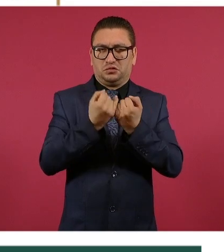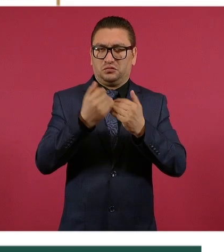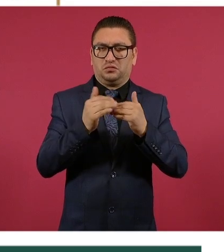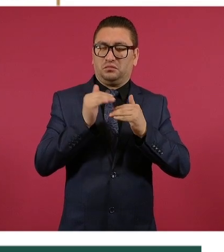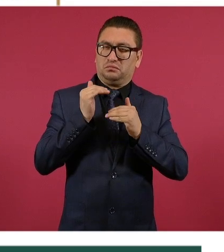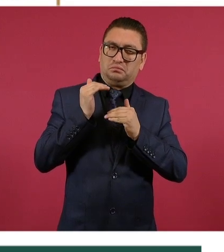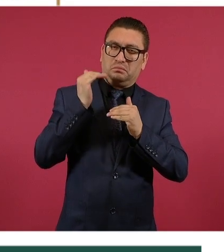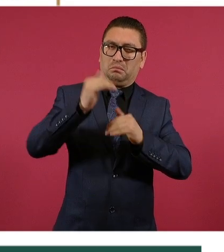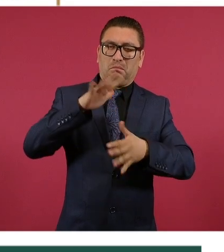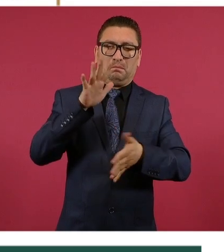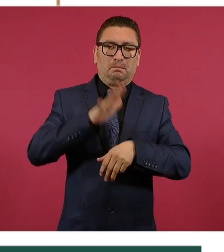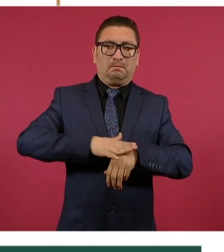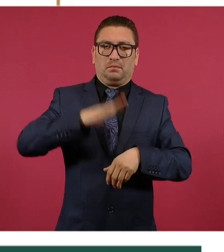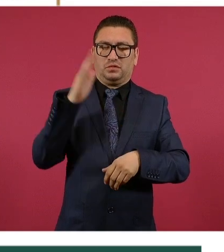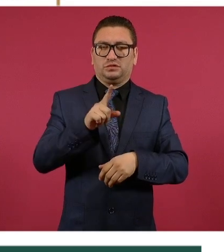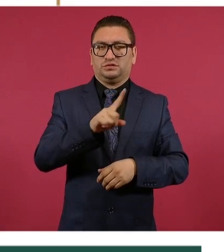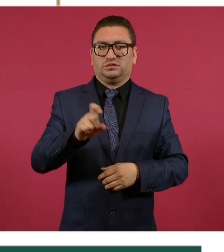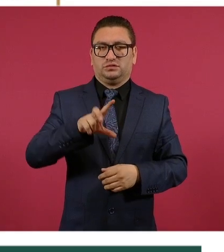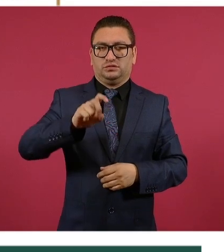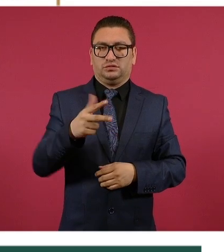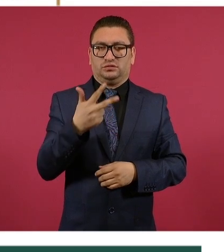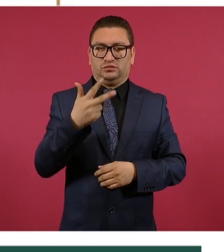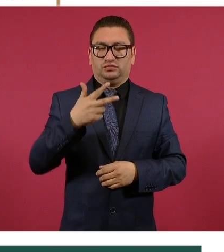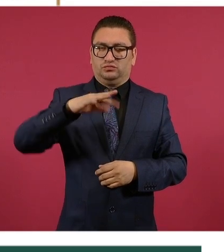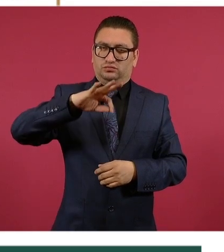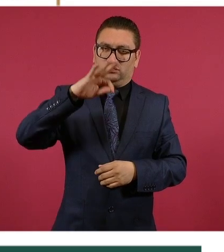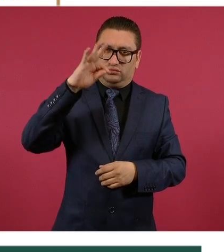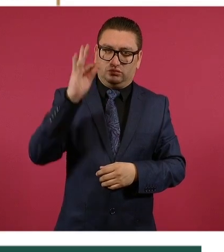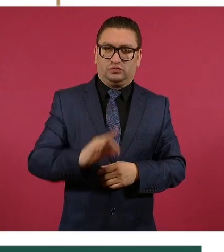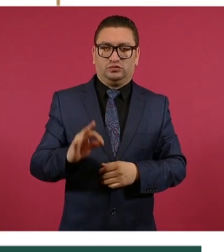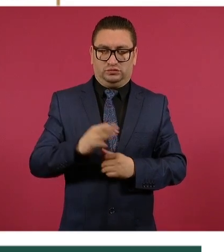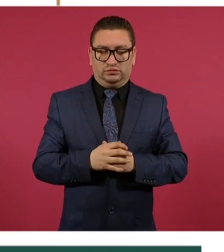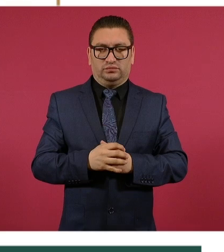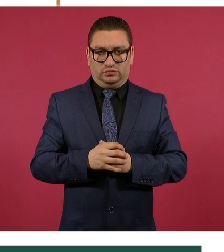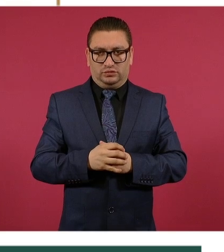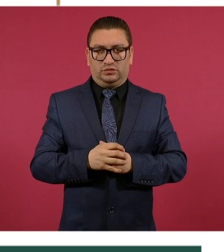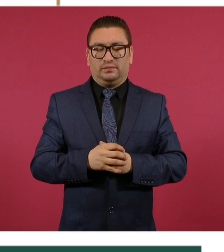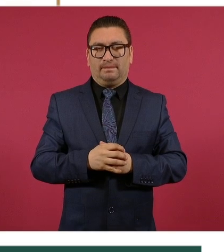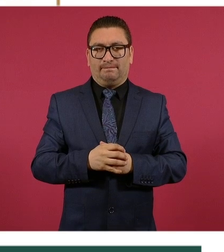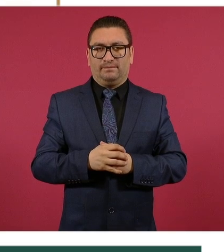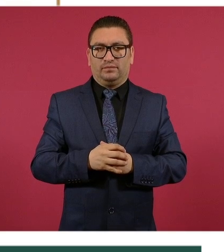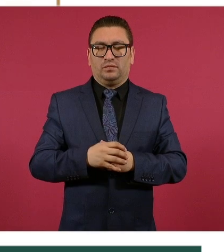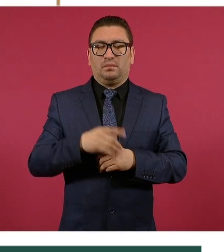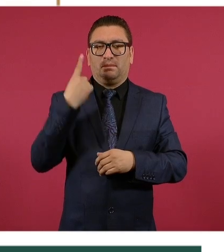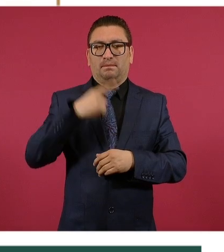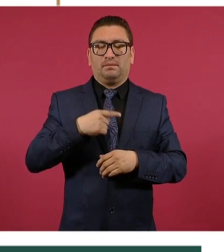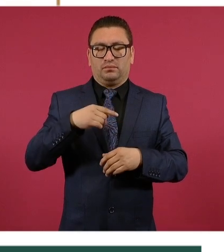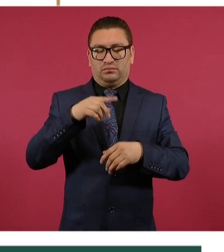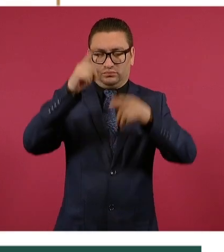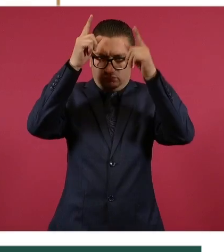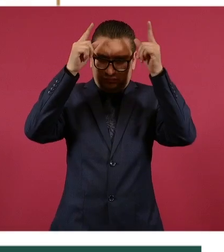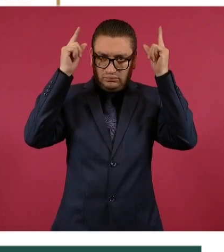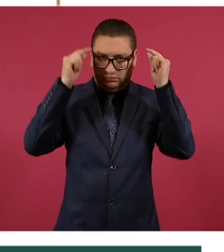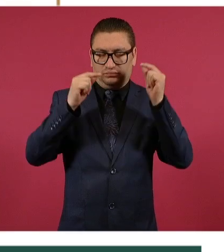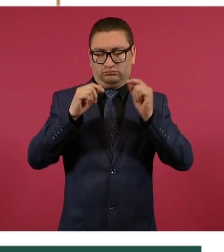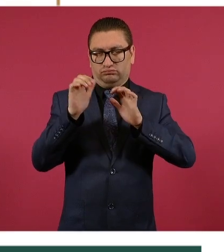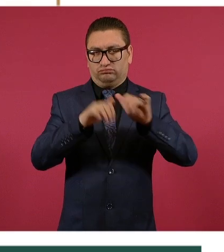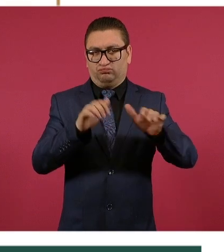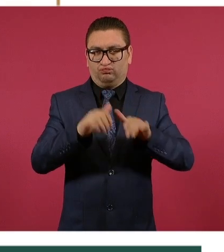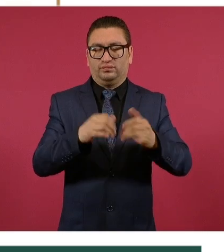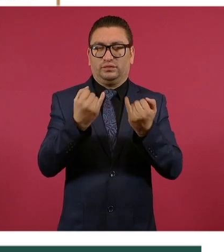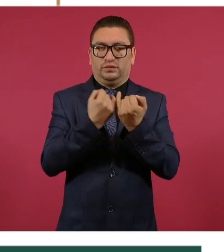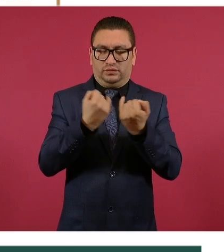con el incremento más grande en 138% de incremento de personal de enfermería. También se